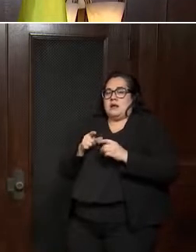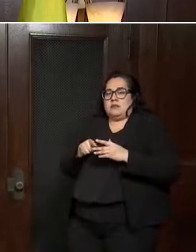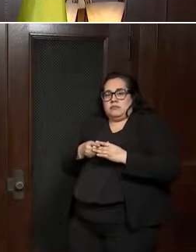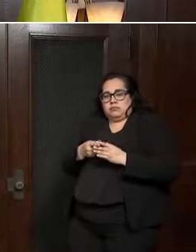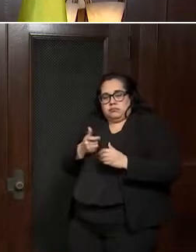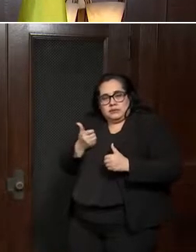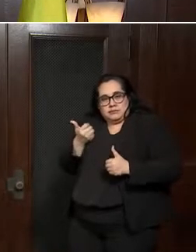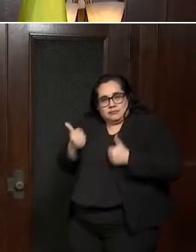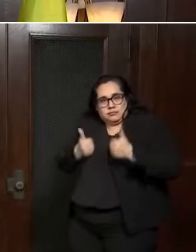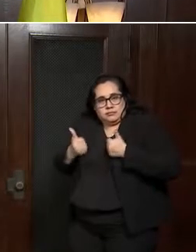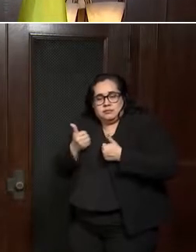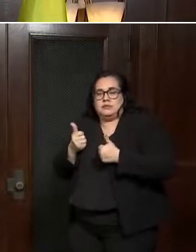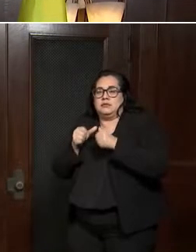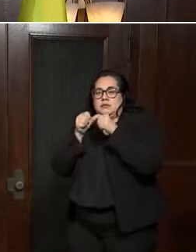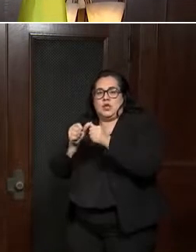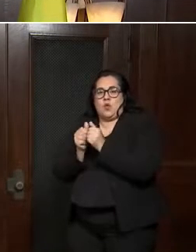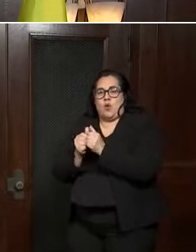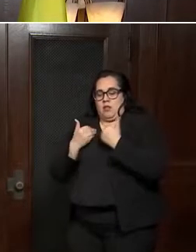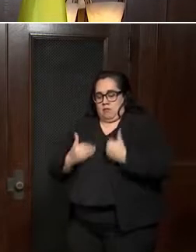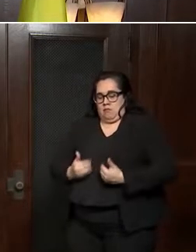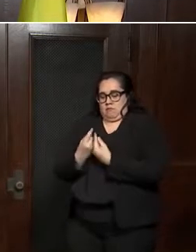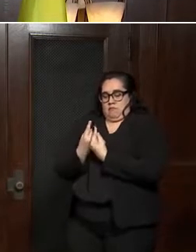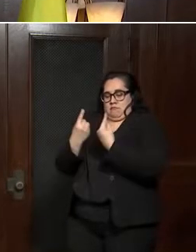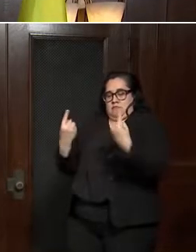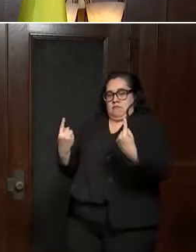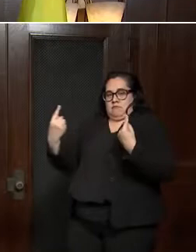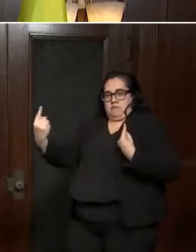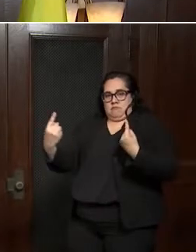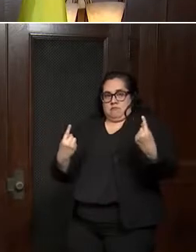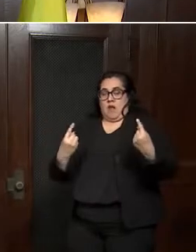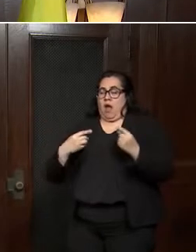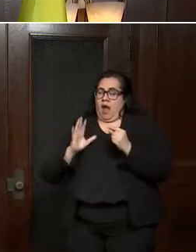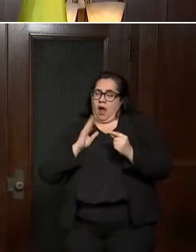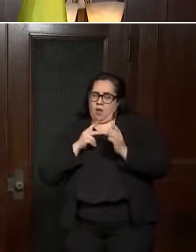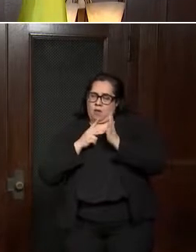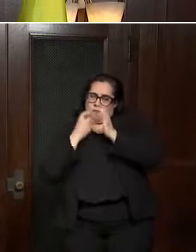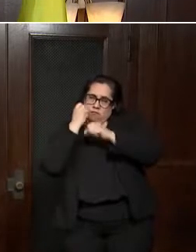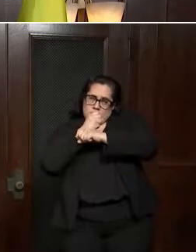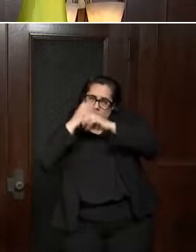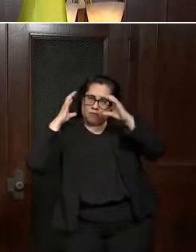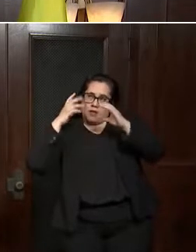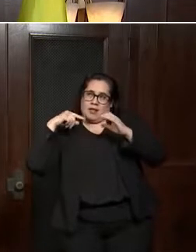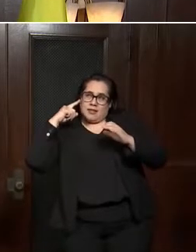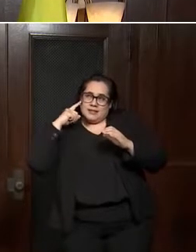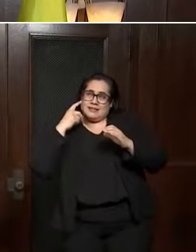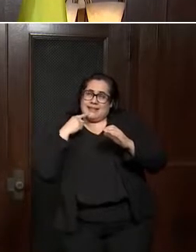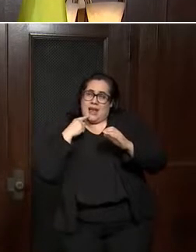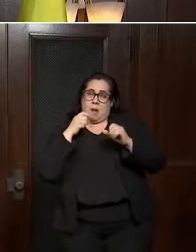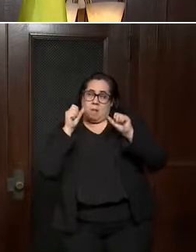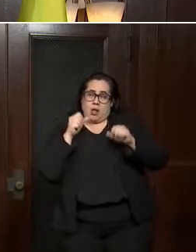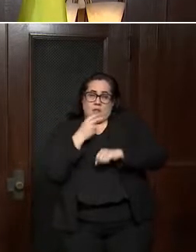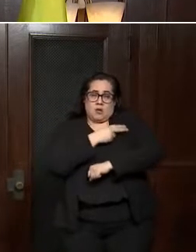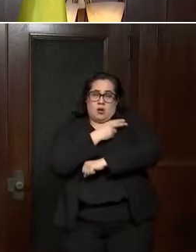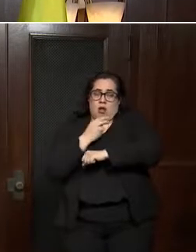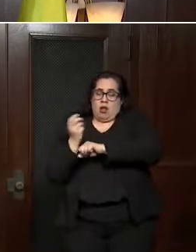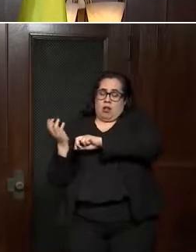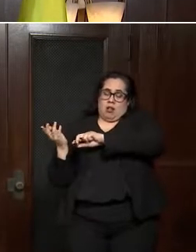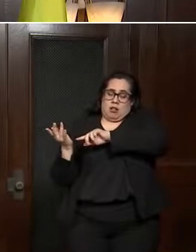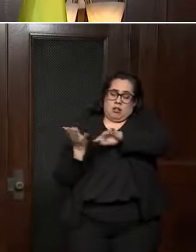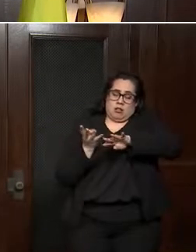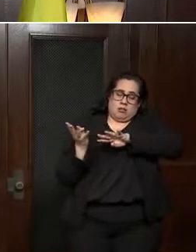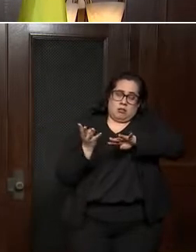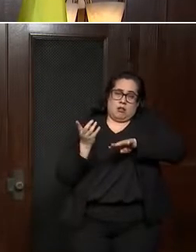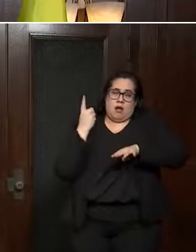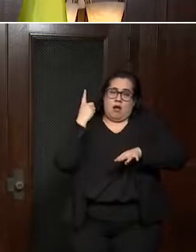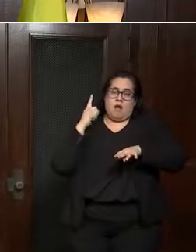la sana distancia, los modelos dicen que nuestros hospitales pueden llegar a ser inundados con casos para